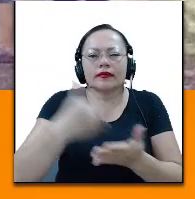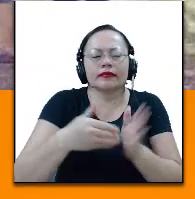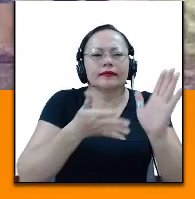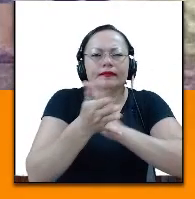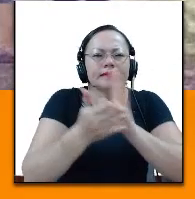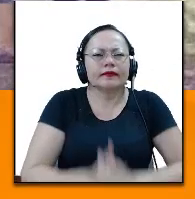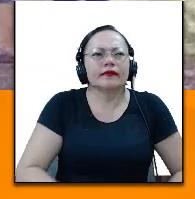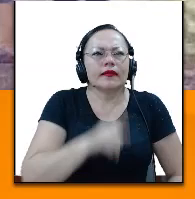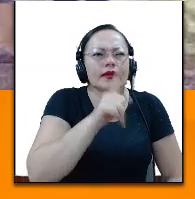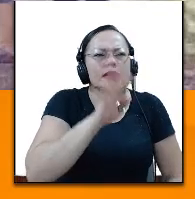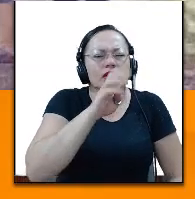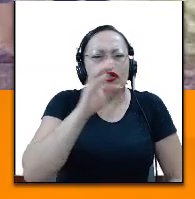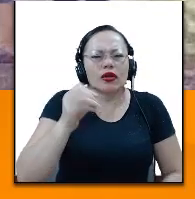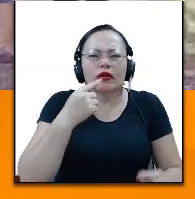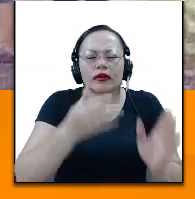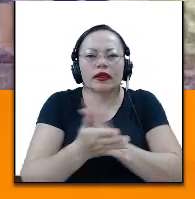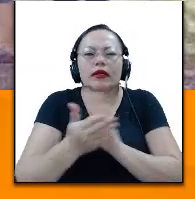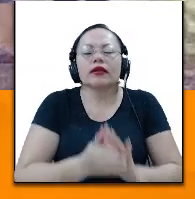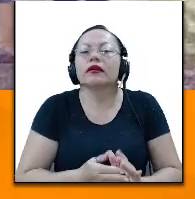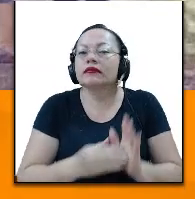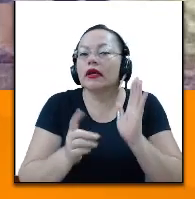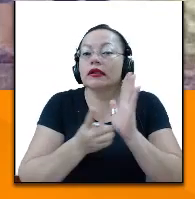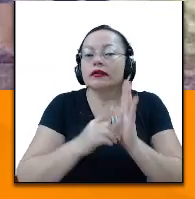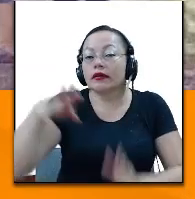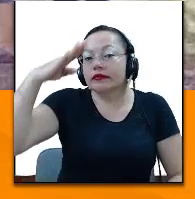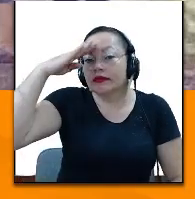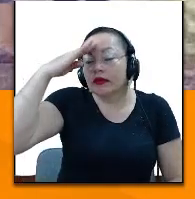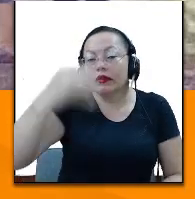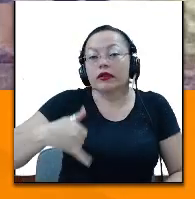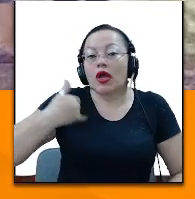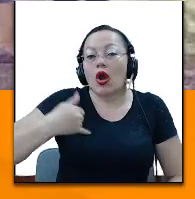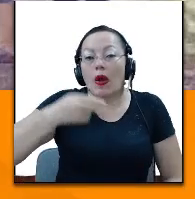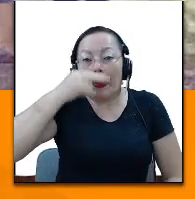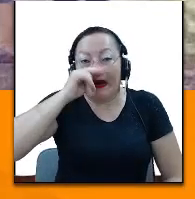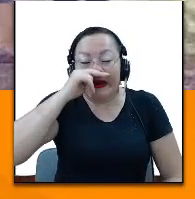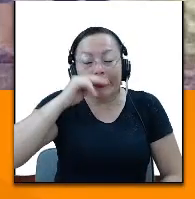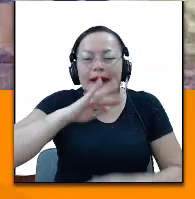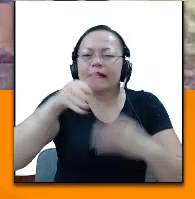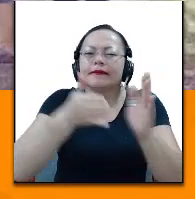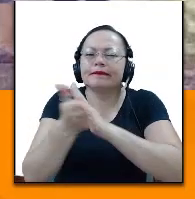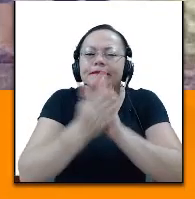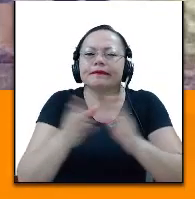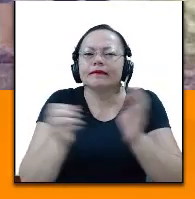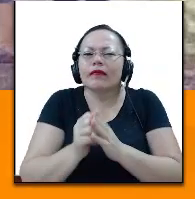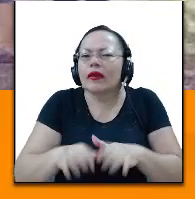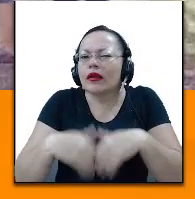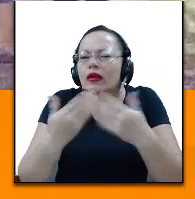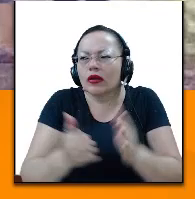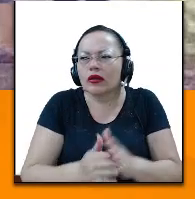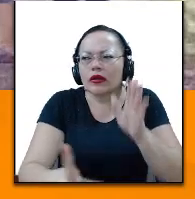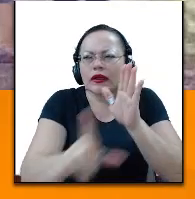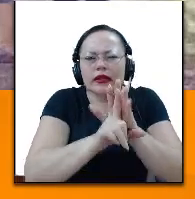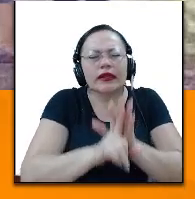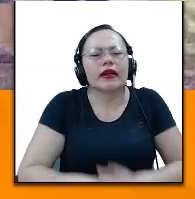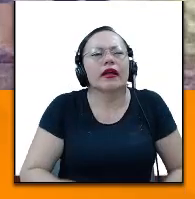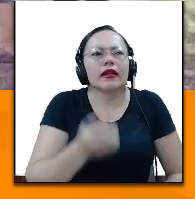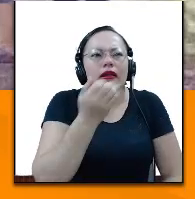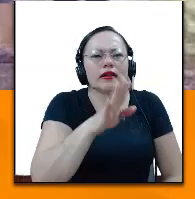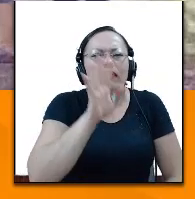artículo 190 del Código de la Infancia y la Adolescencia, modificado por el artículo 91 de la Ley 1453